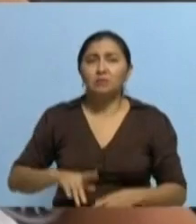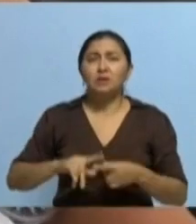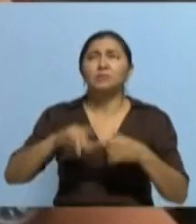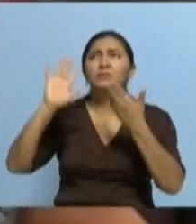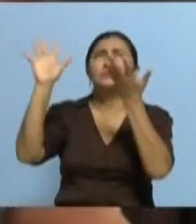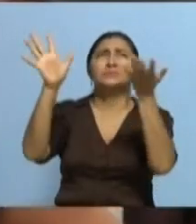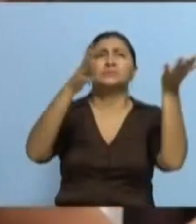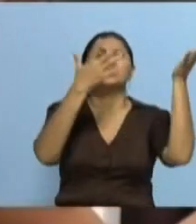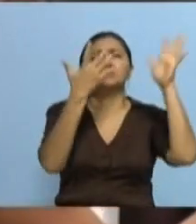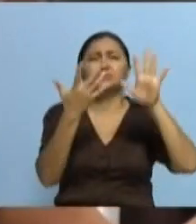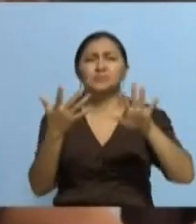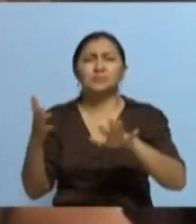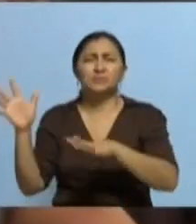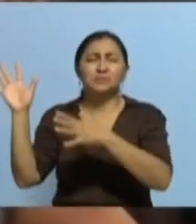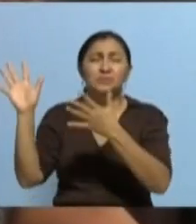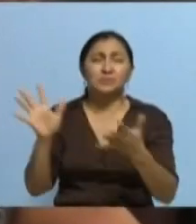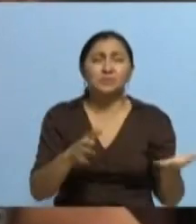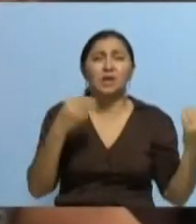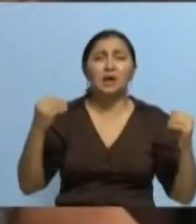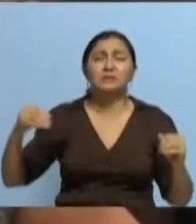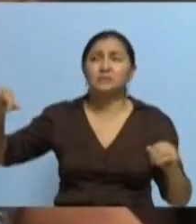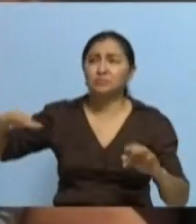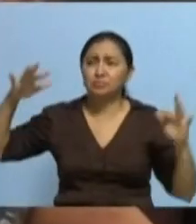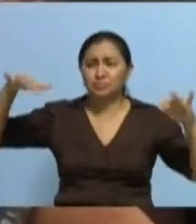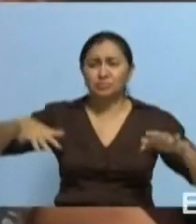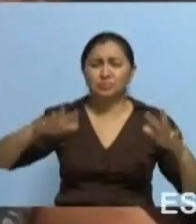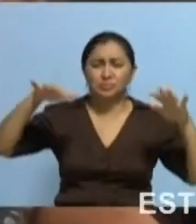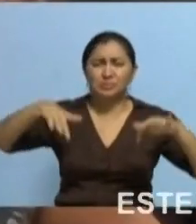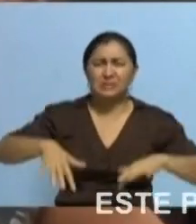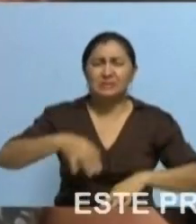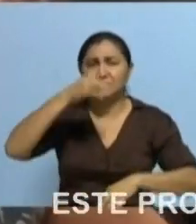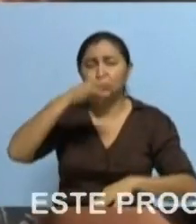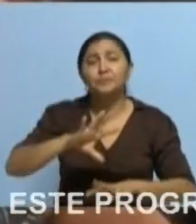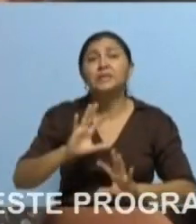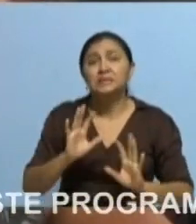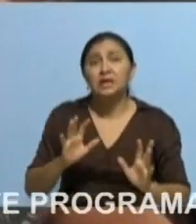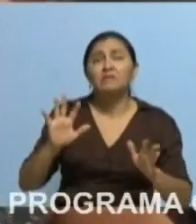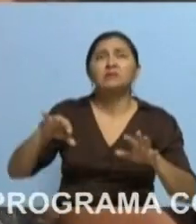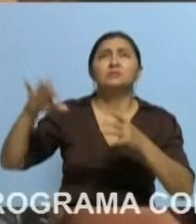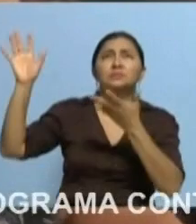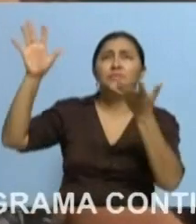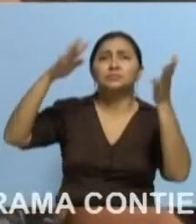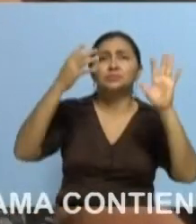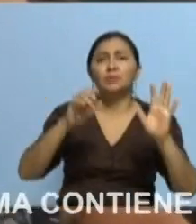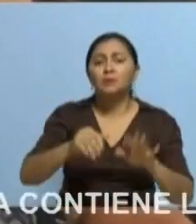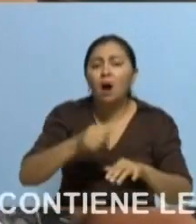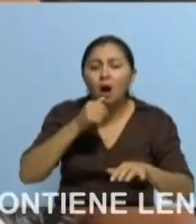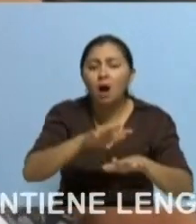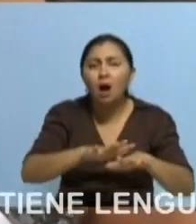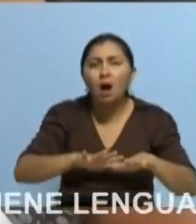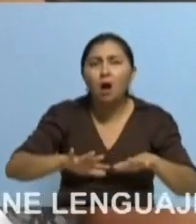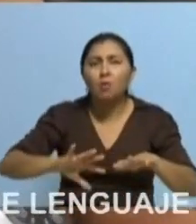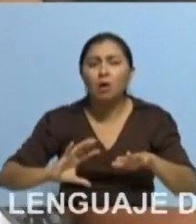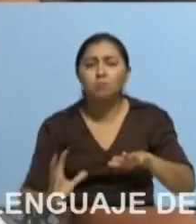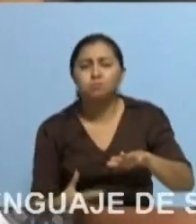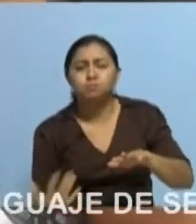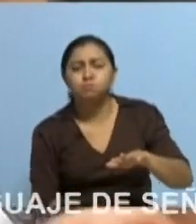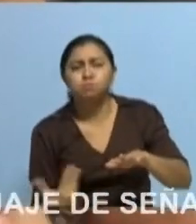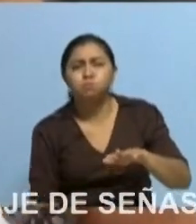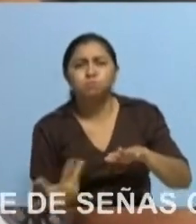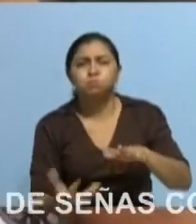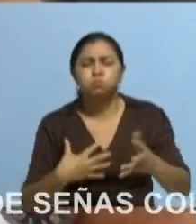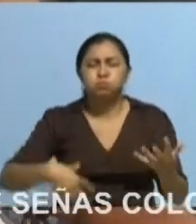está removiendo lodos. Eso sería normal. Es normal que el lodo se remueva, pero cuando un lodo tiene un nivel de contaminación tan